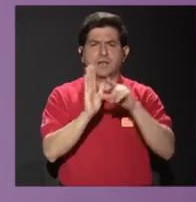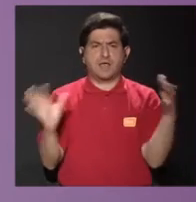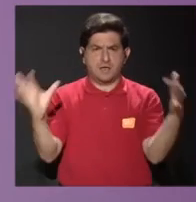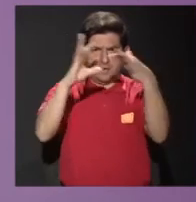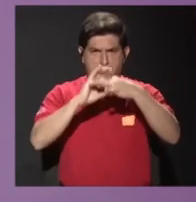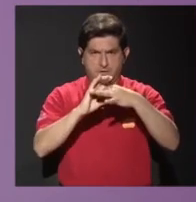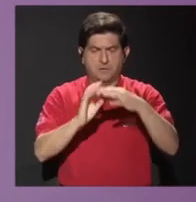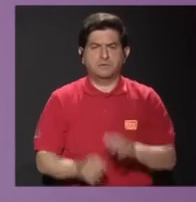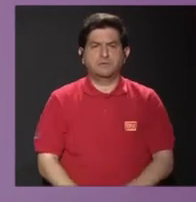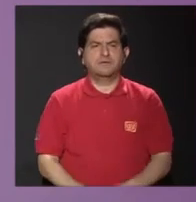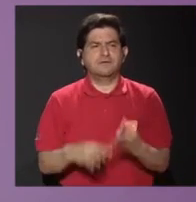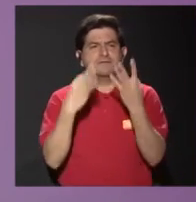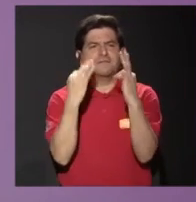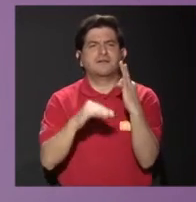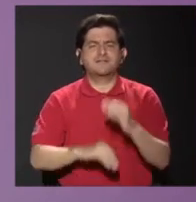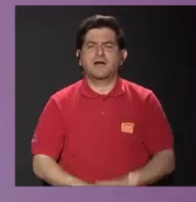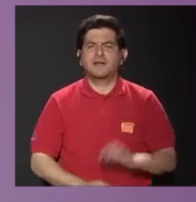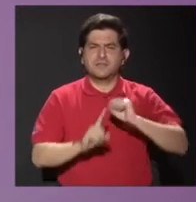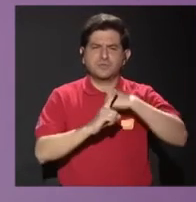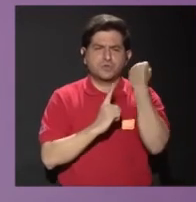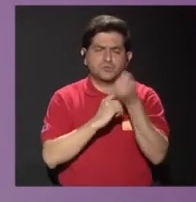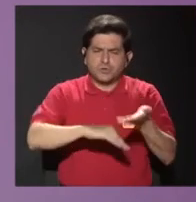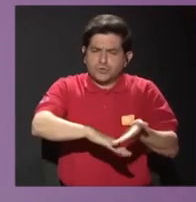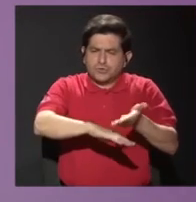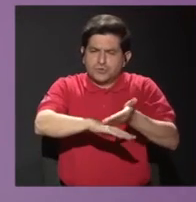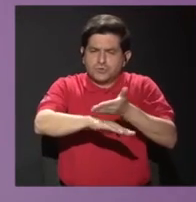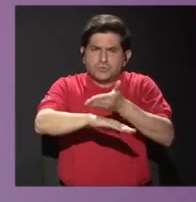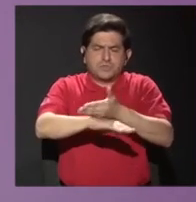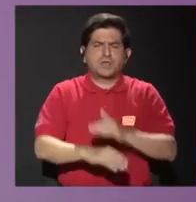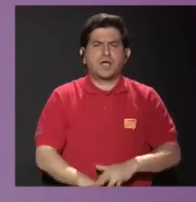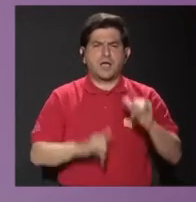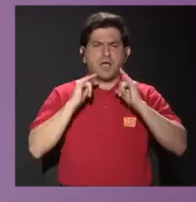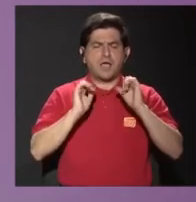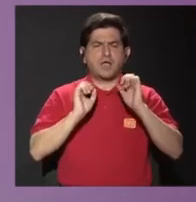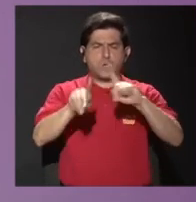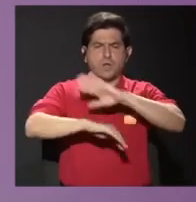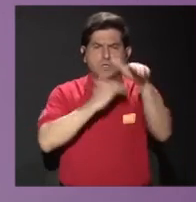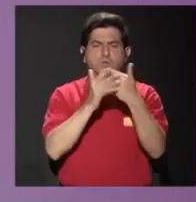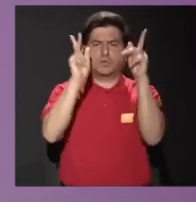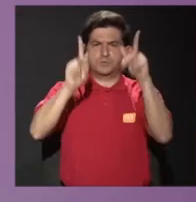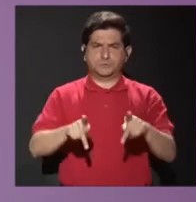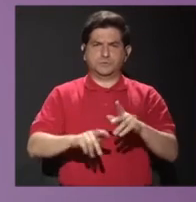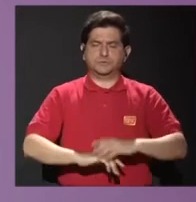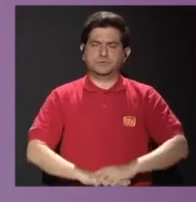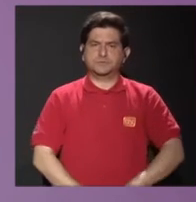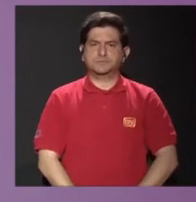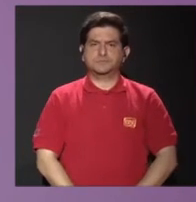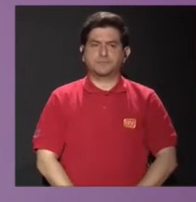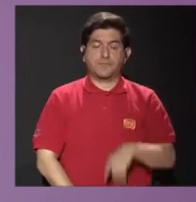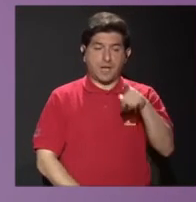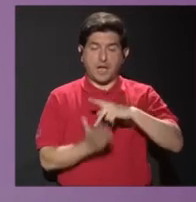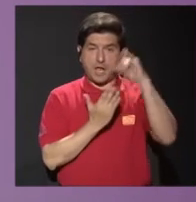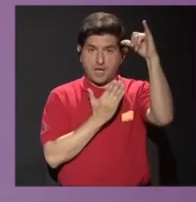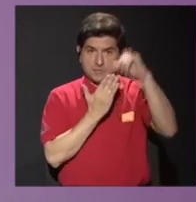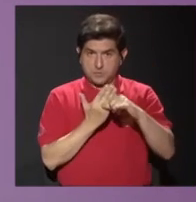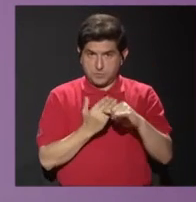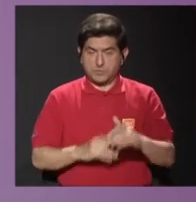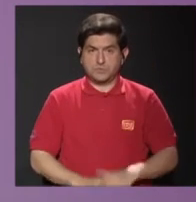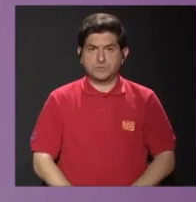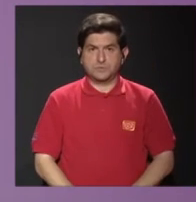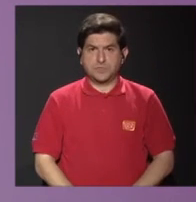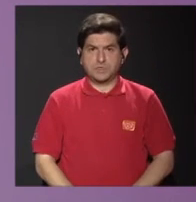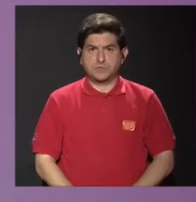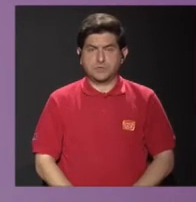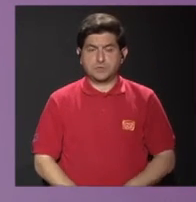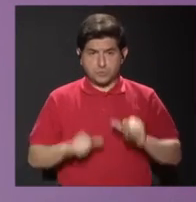sentido tratando de construir una sociedad de igualdad de oportunidades para todos y para todas y estos proyectos están aún